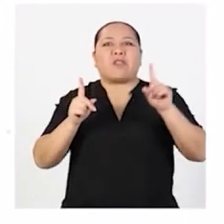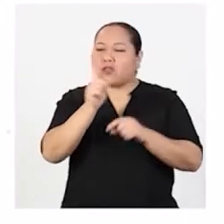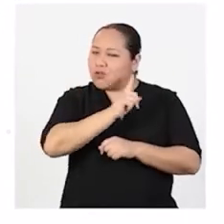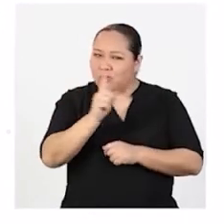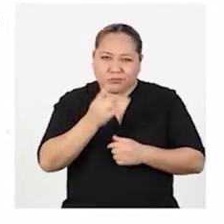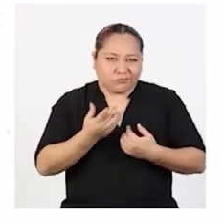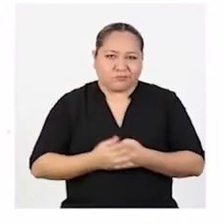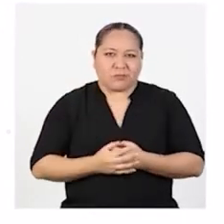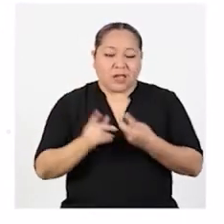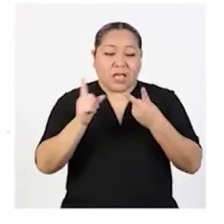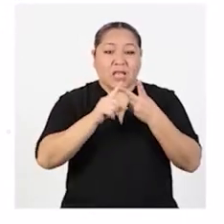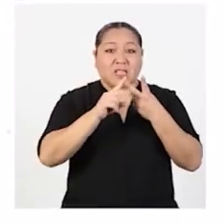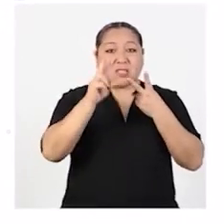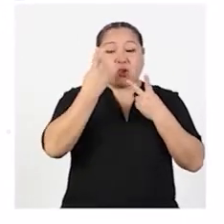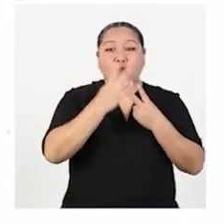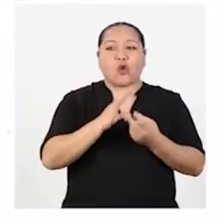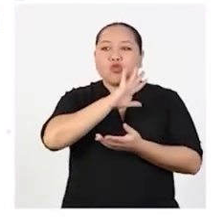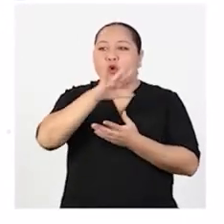distintas, arroja un